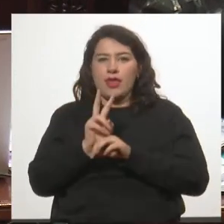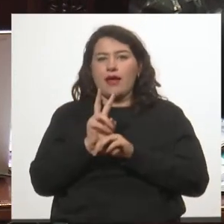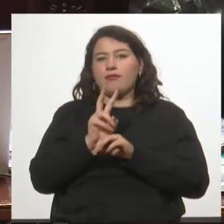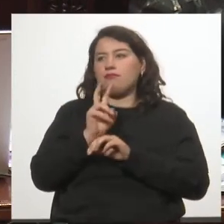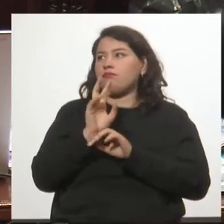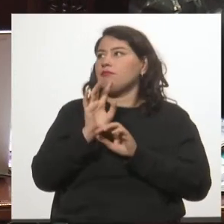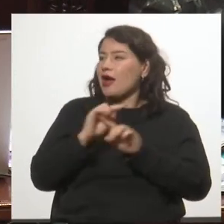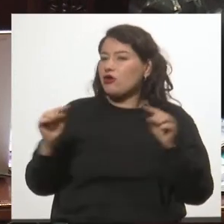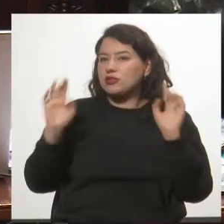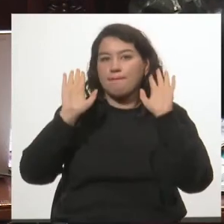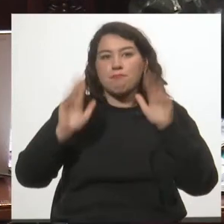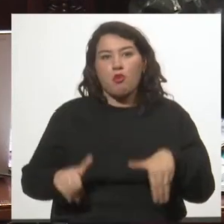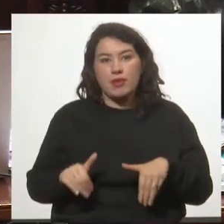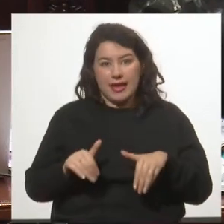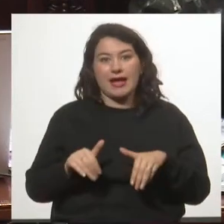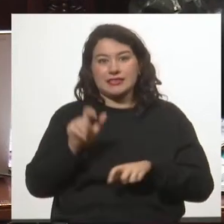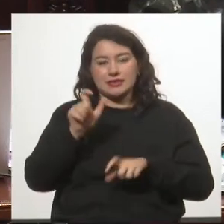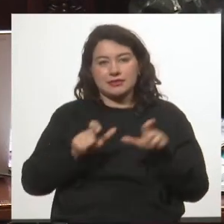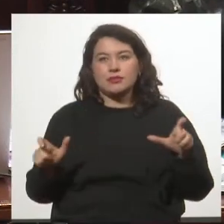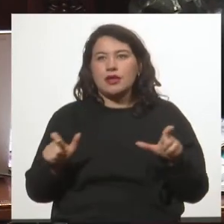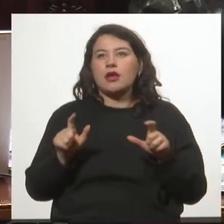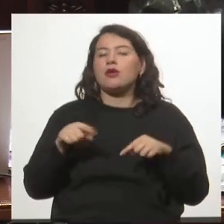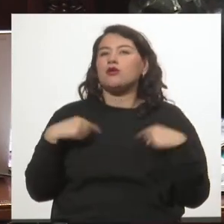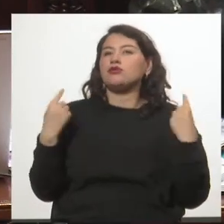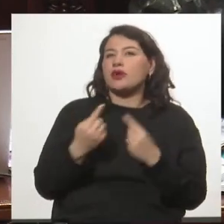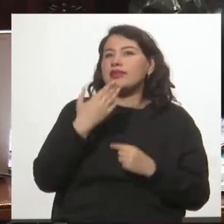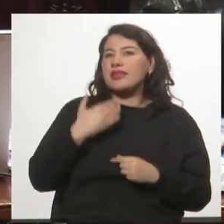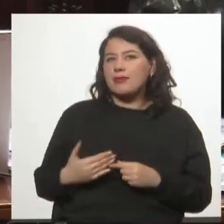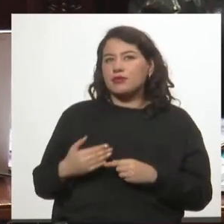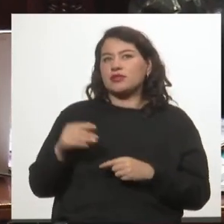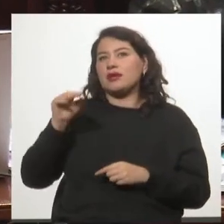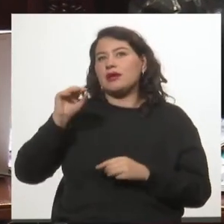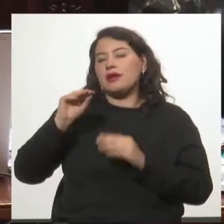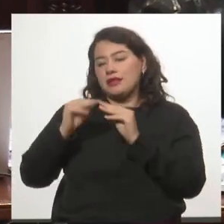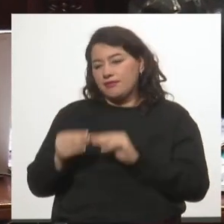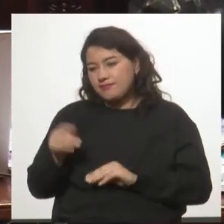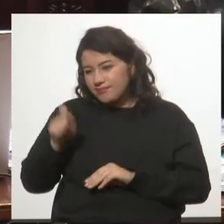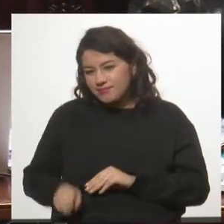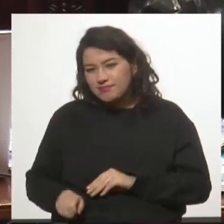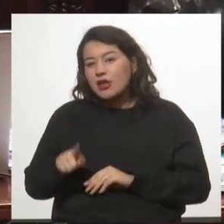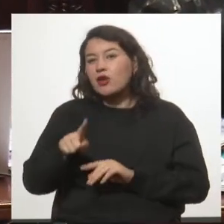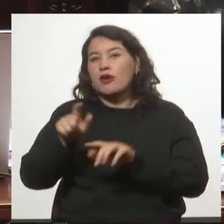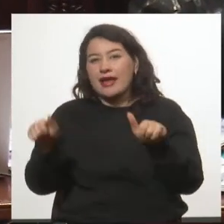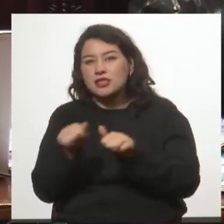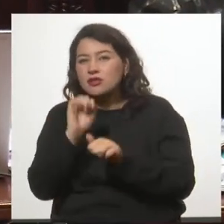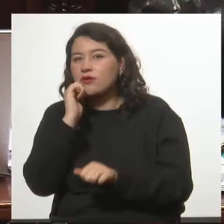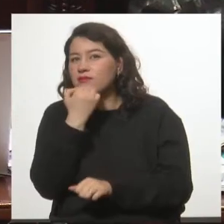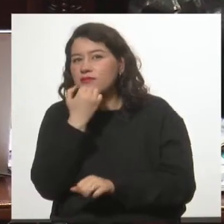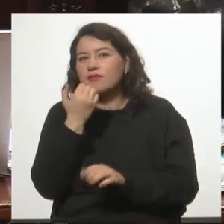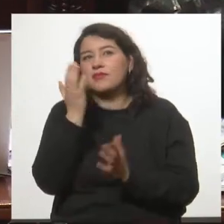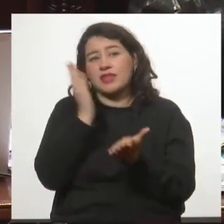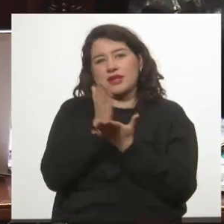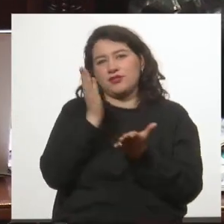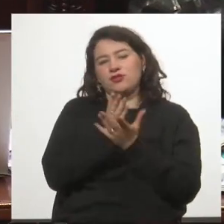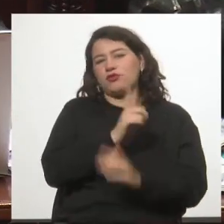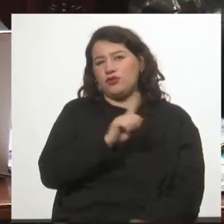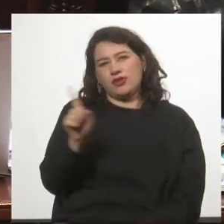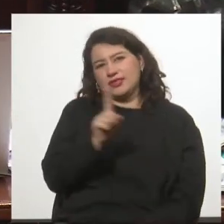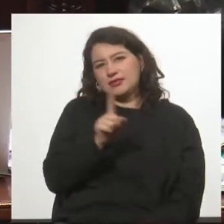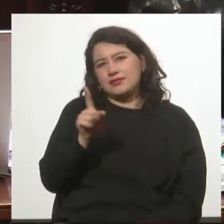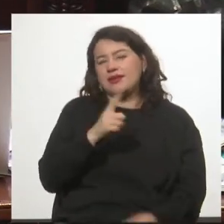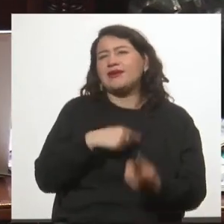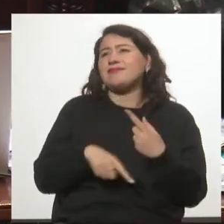entendido del tribunal de cuentas hierba de las actuaciones no estaba ajustada a derecho' y francamente quien no puede